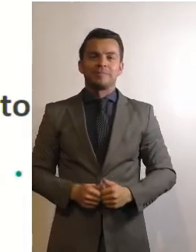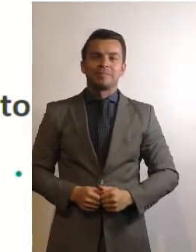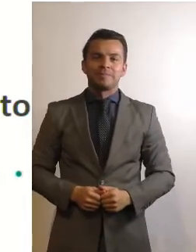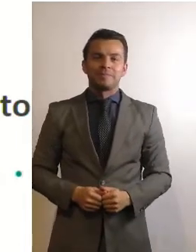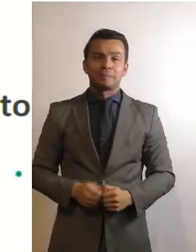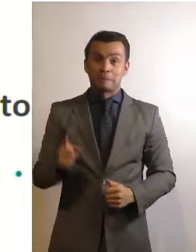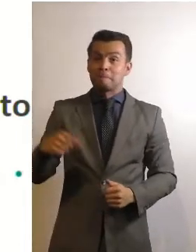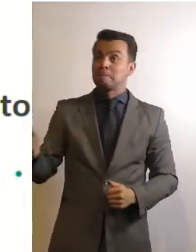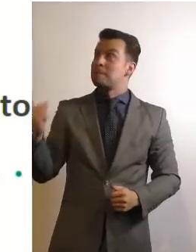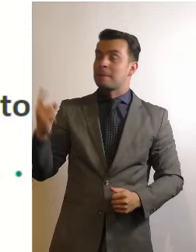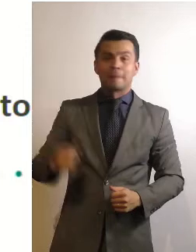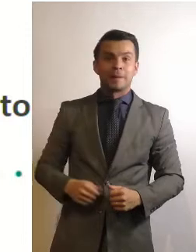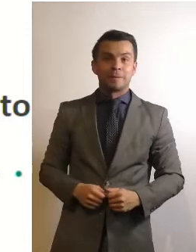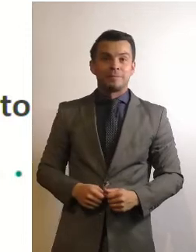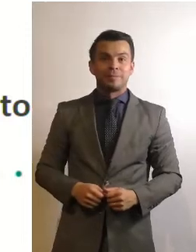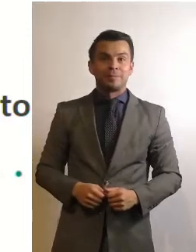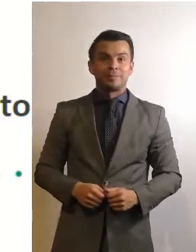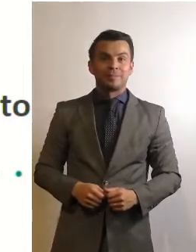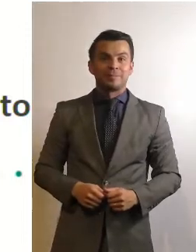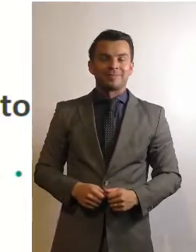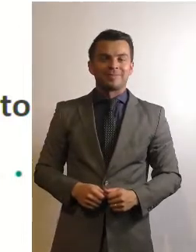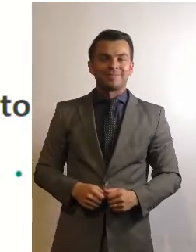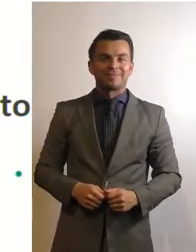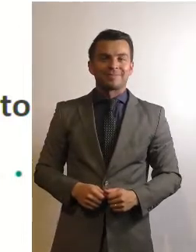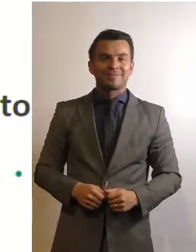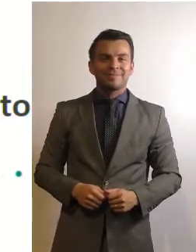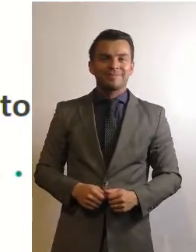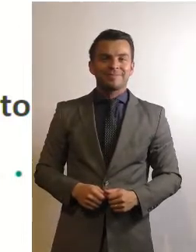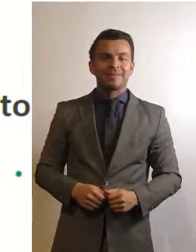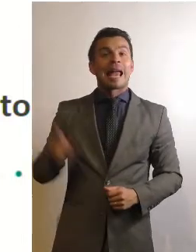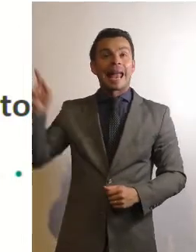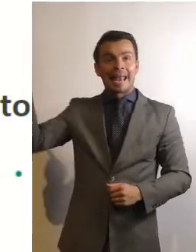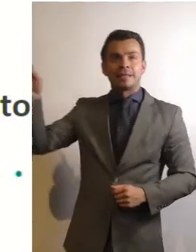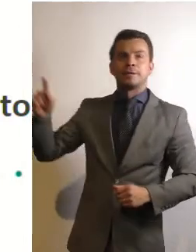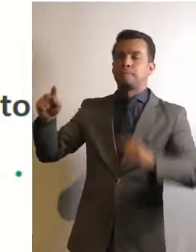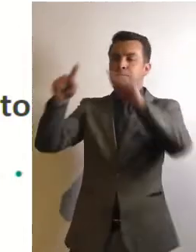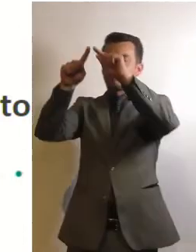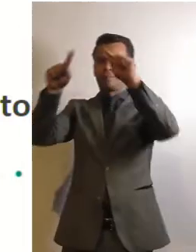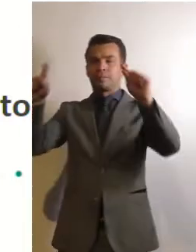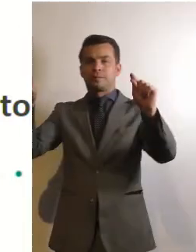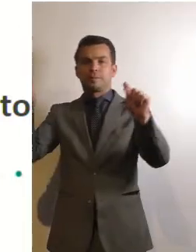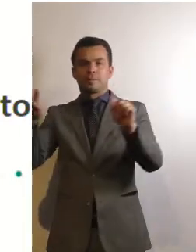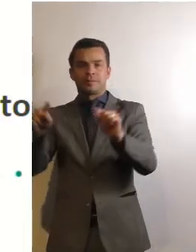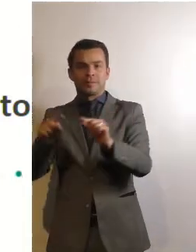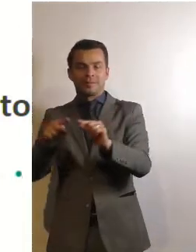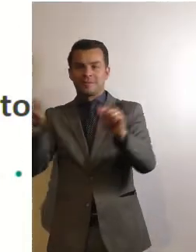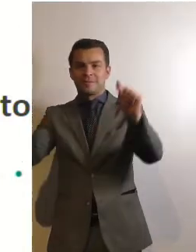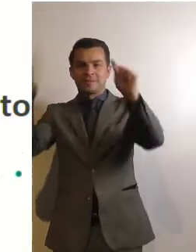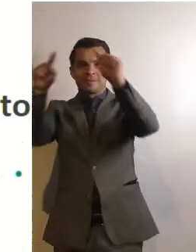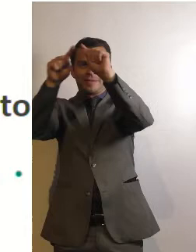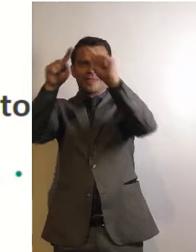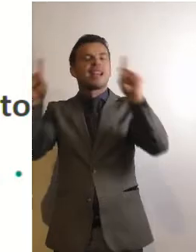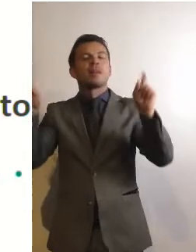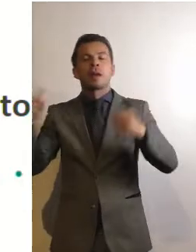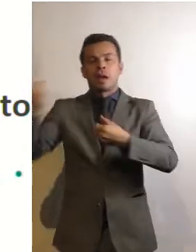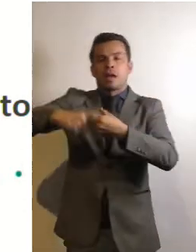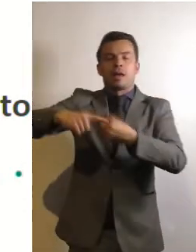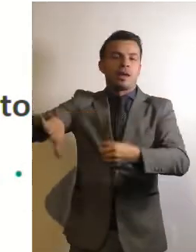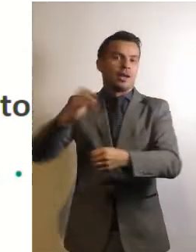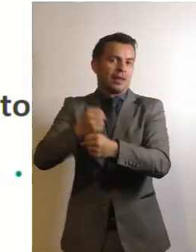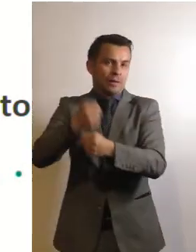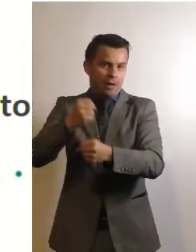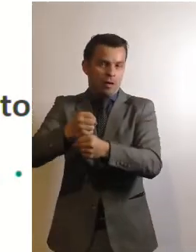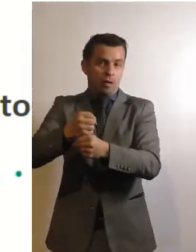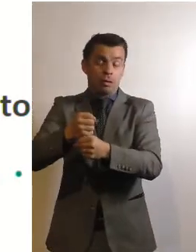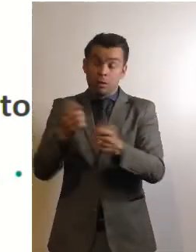Siguiente. Este es nuestro círculo virtuoso de la gestión del talento humano, en donde partimos